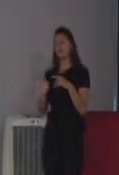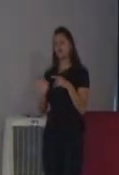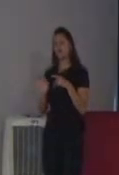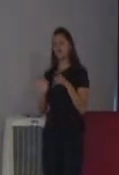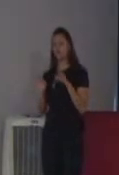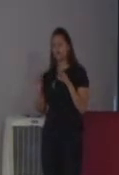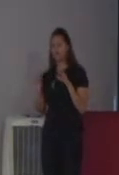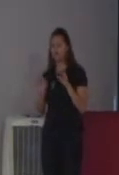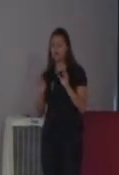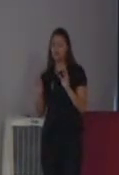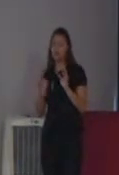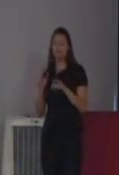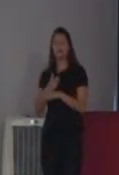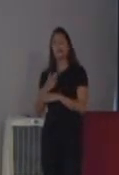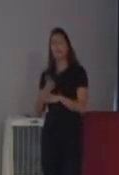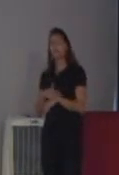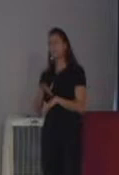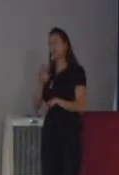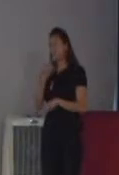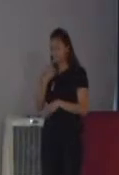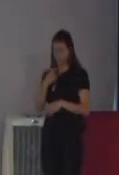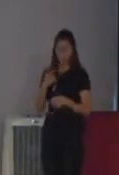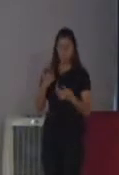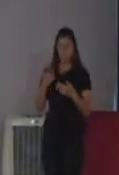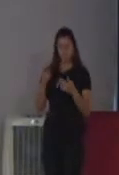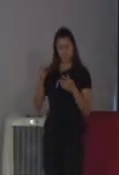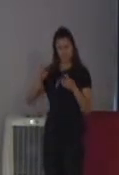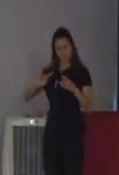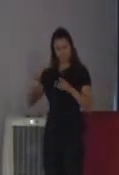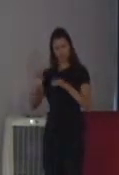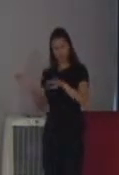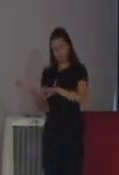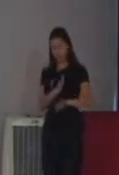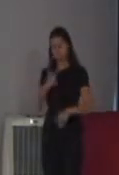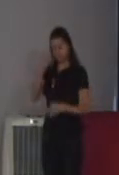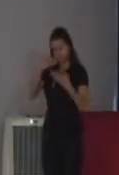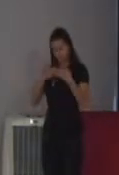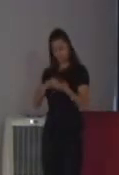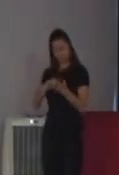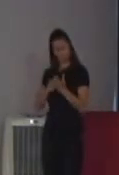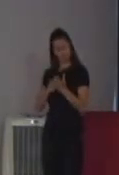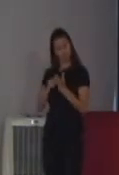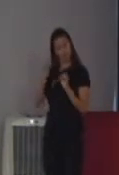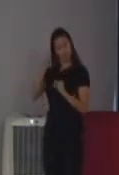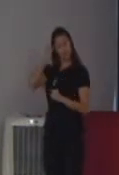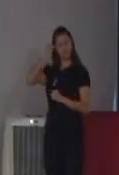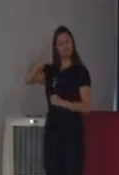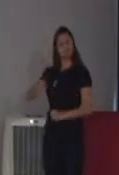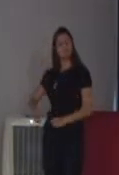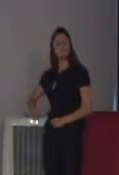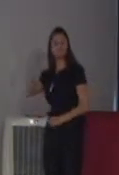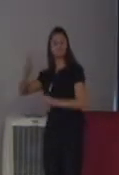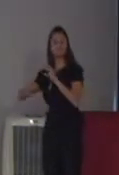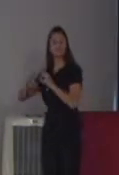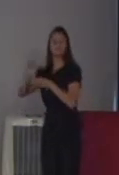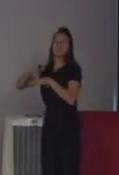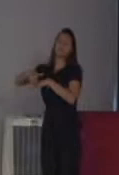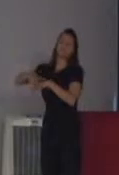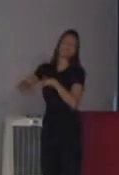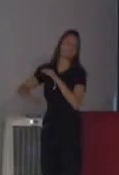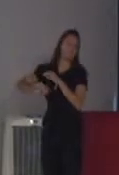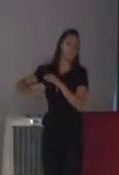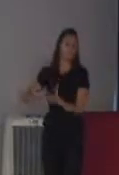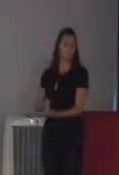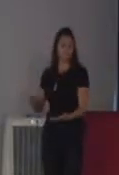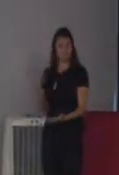fenómeno, etcétera, etcétera, sino una manera de ser política en el mundo, pues pueden existir todos los derechos que vengan, y nosotros